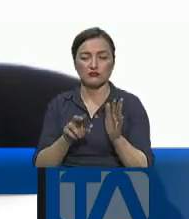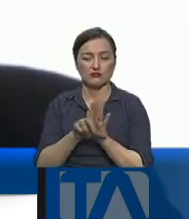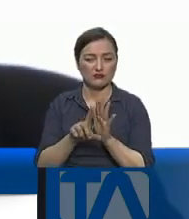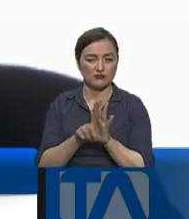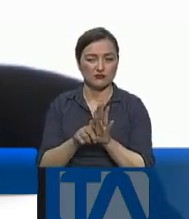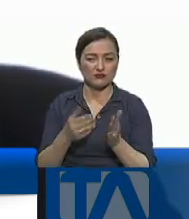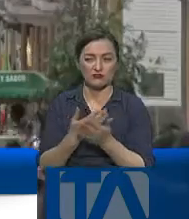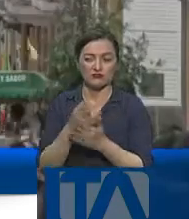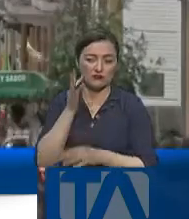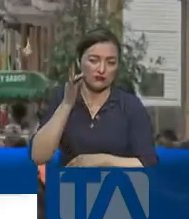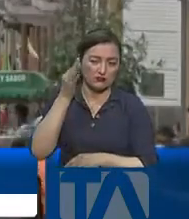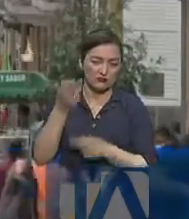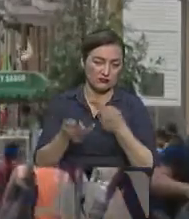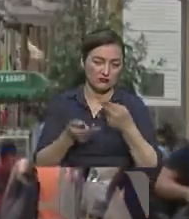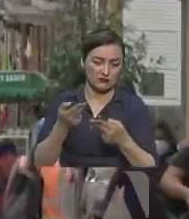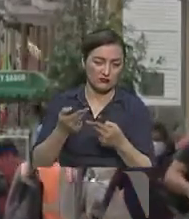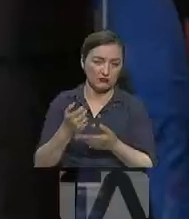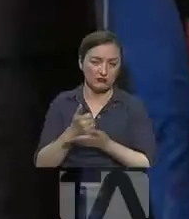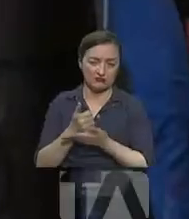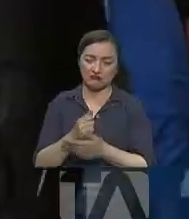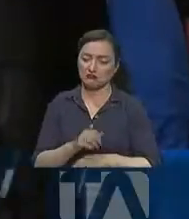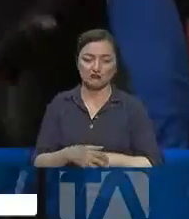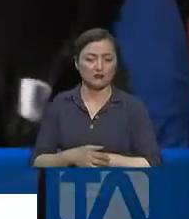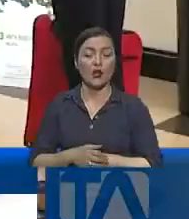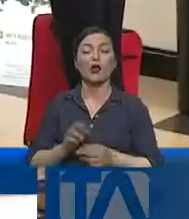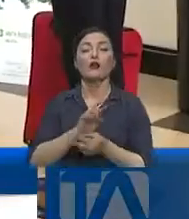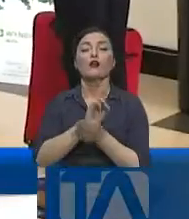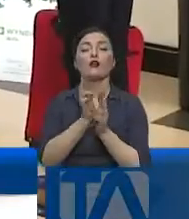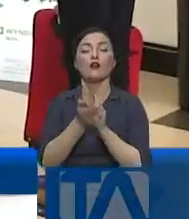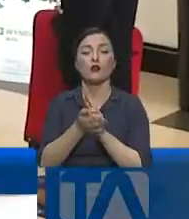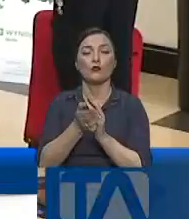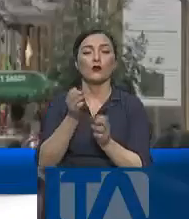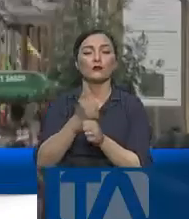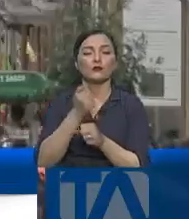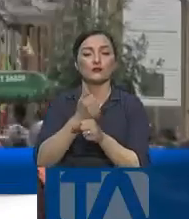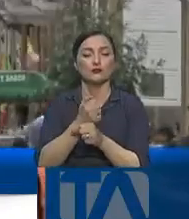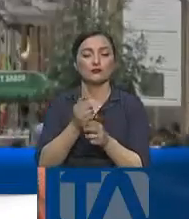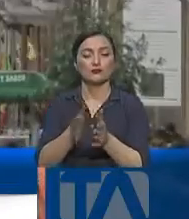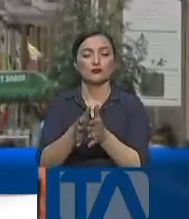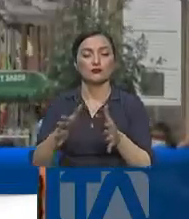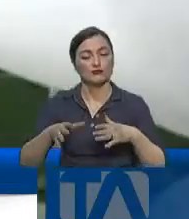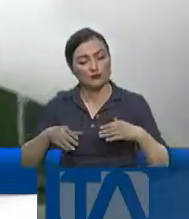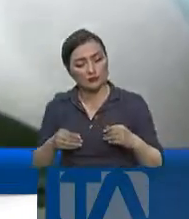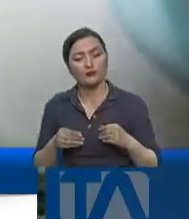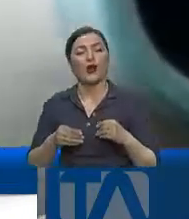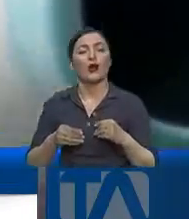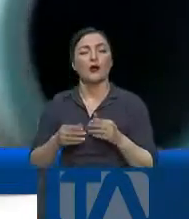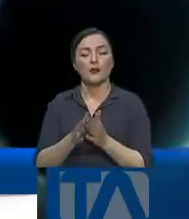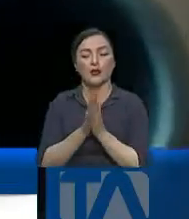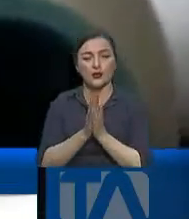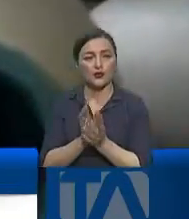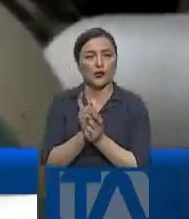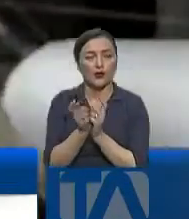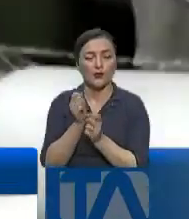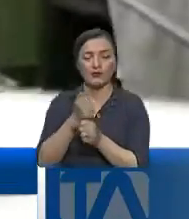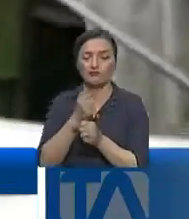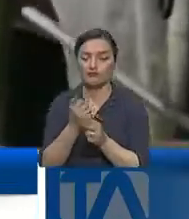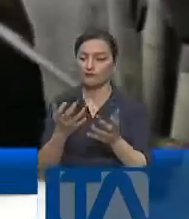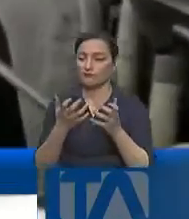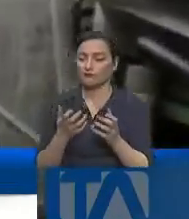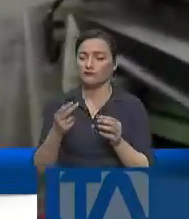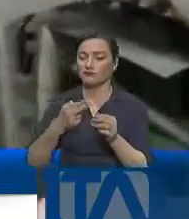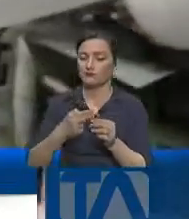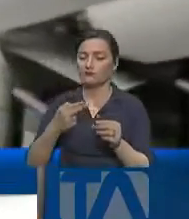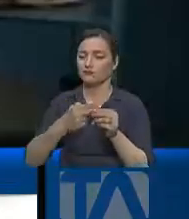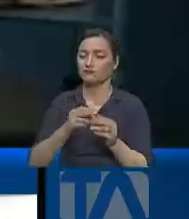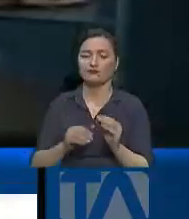nuevos negocios de futuro la nueva propuesta de reformas laborales que acoge cambios pedidos por la opinión pública esperan seguir incrementando el